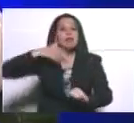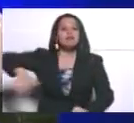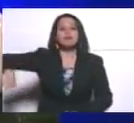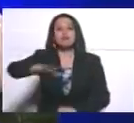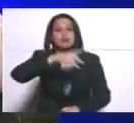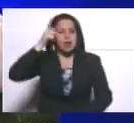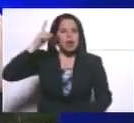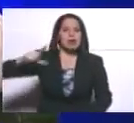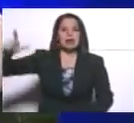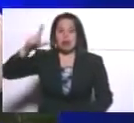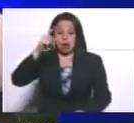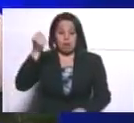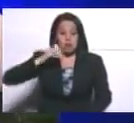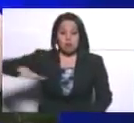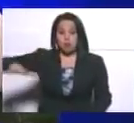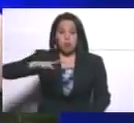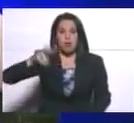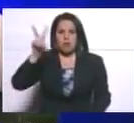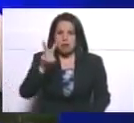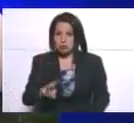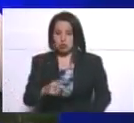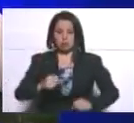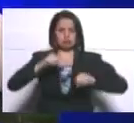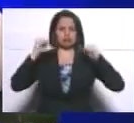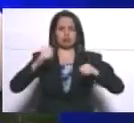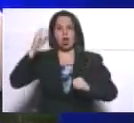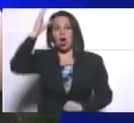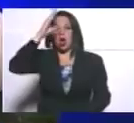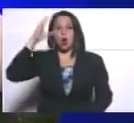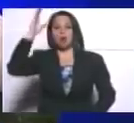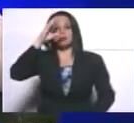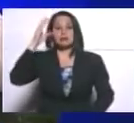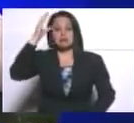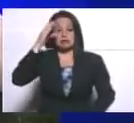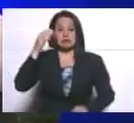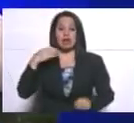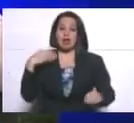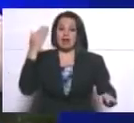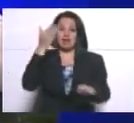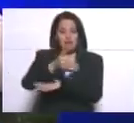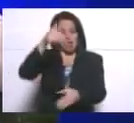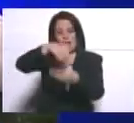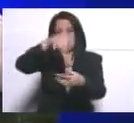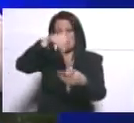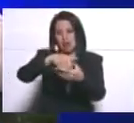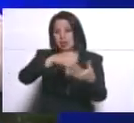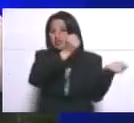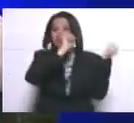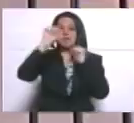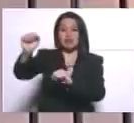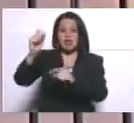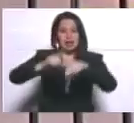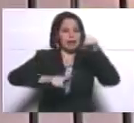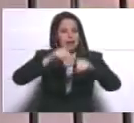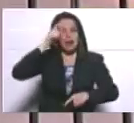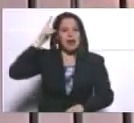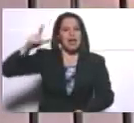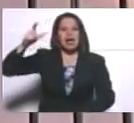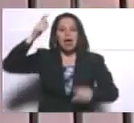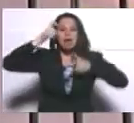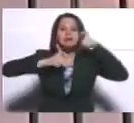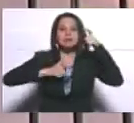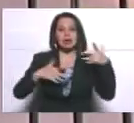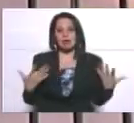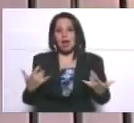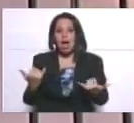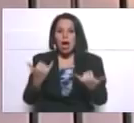puso su pecho con un gran alto nivel de conciencia y salió a defender el modelo que nos legó el comandante Hugo Chávez. Que es el legado de Chávez, de lo que ya